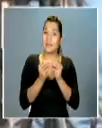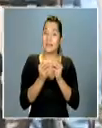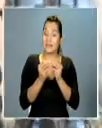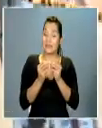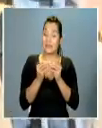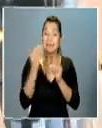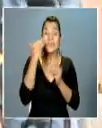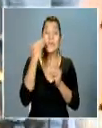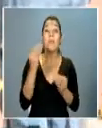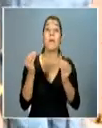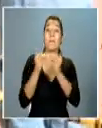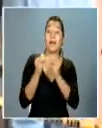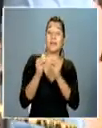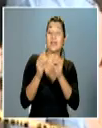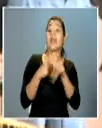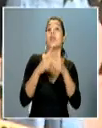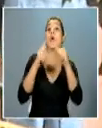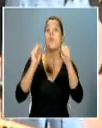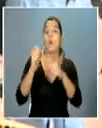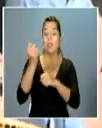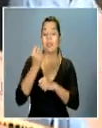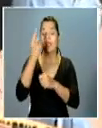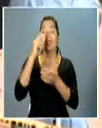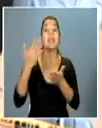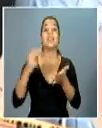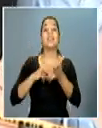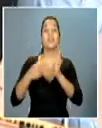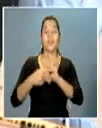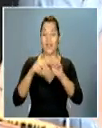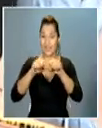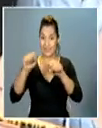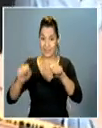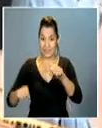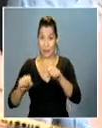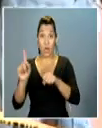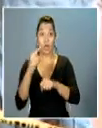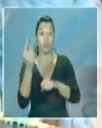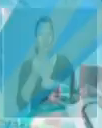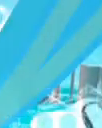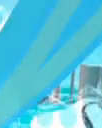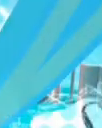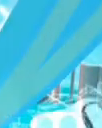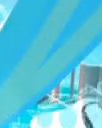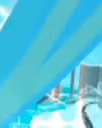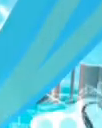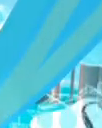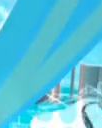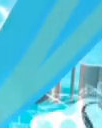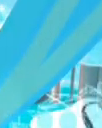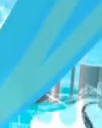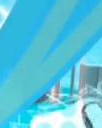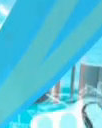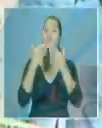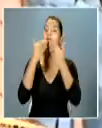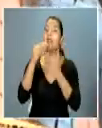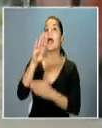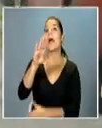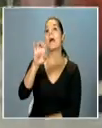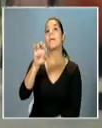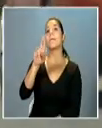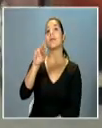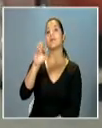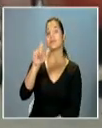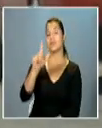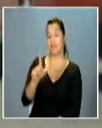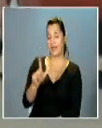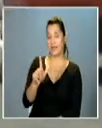tema, comprenderían lo complejo que es el sistema. No es así solamente como soplar y hacer botellas. Muchas gracias, don Bernal Salazar, que